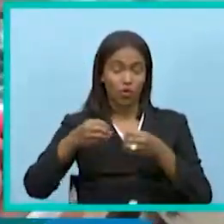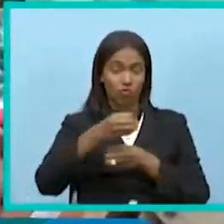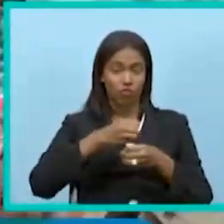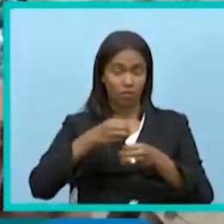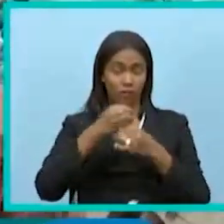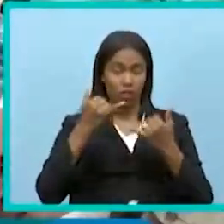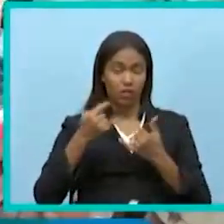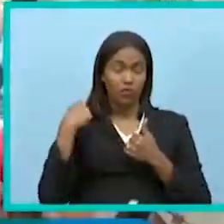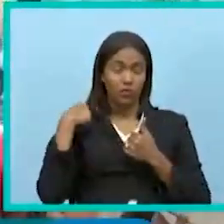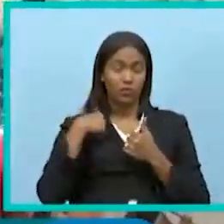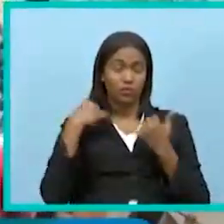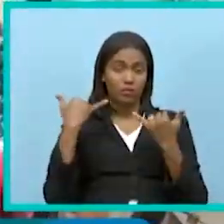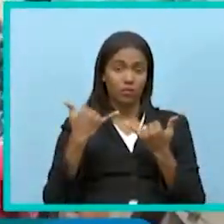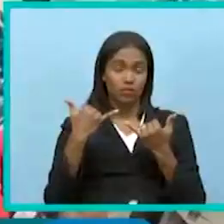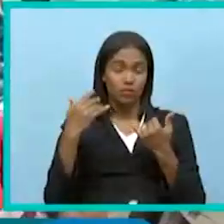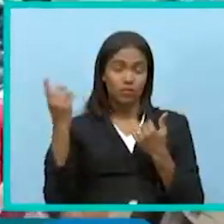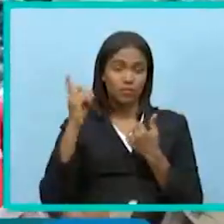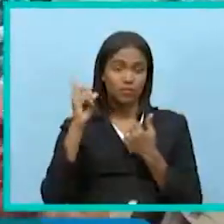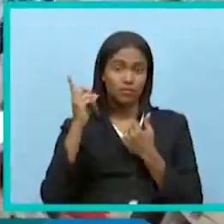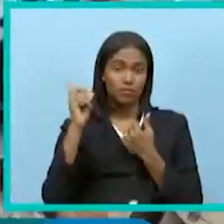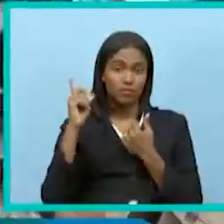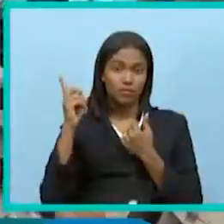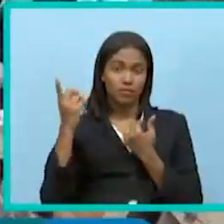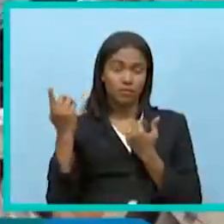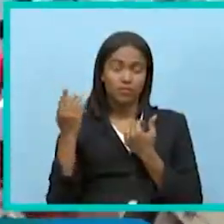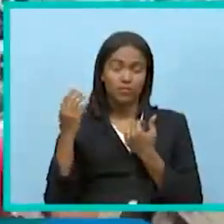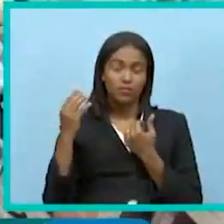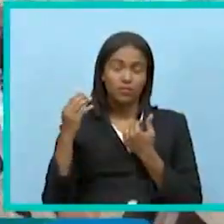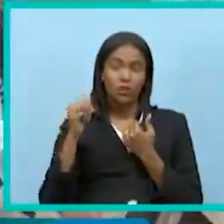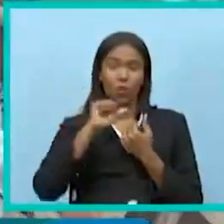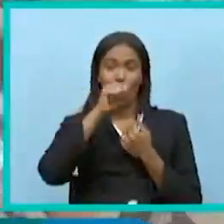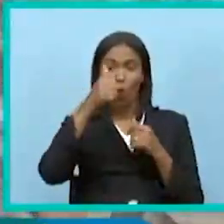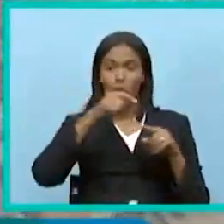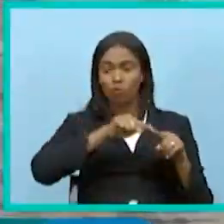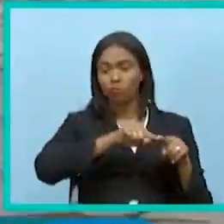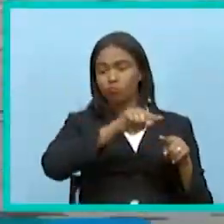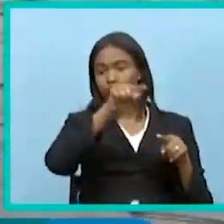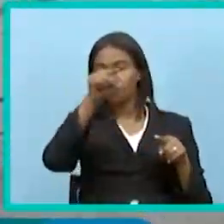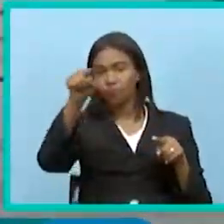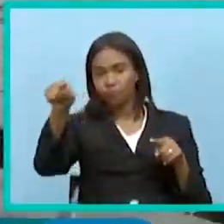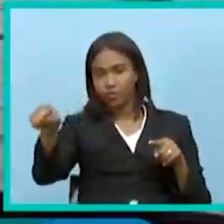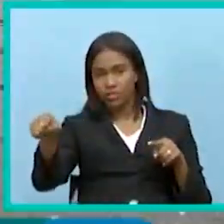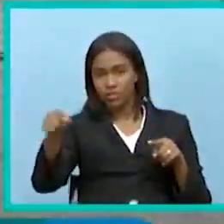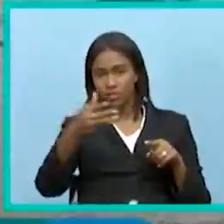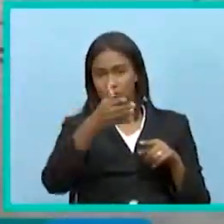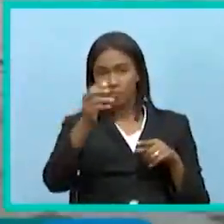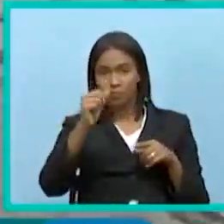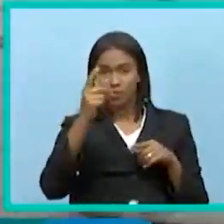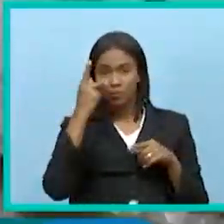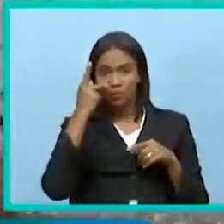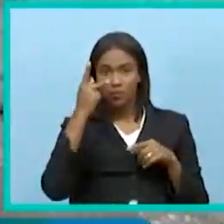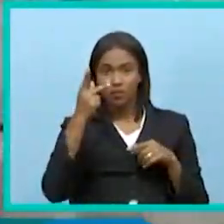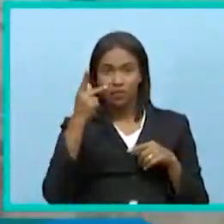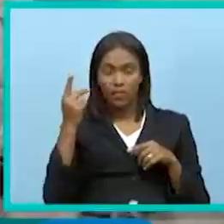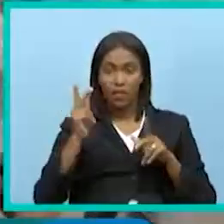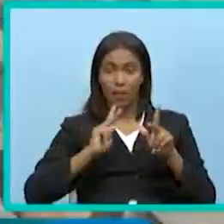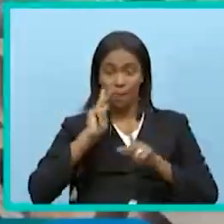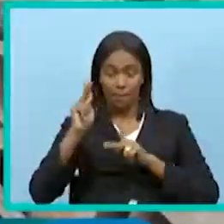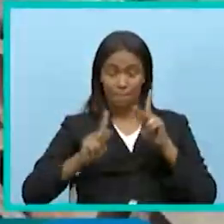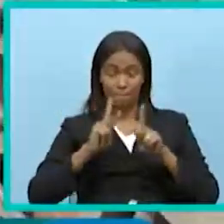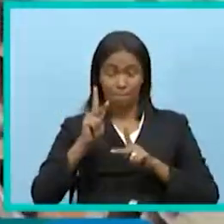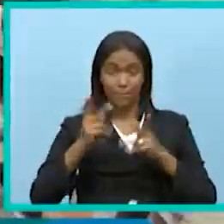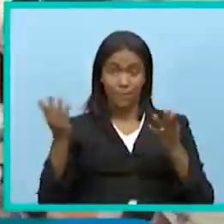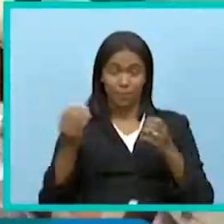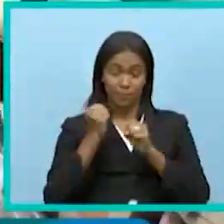ahora nos dirigimos hacia el otro extremo y, como ustedes pudieron apreciar, las personas se